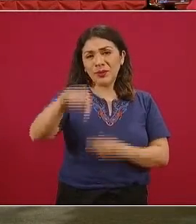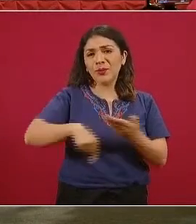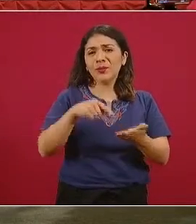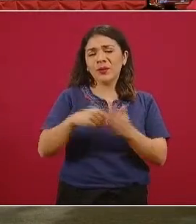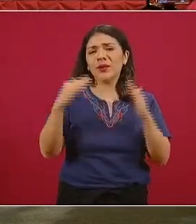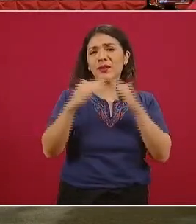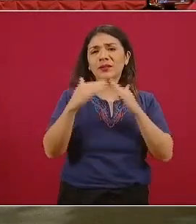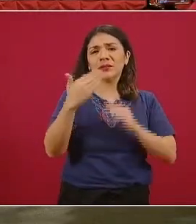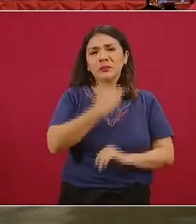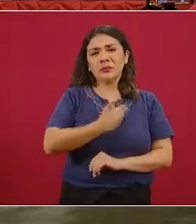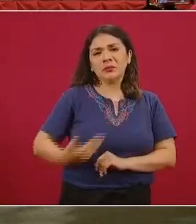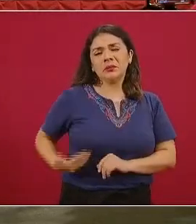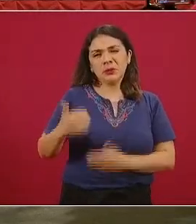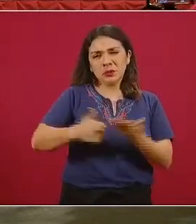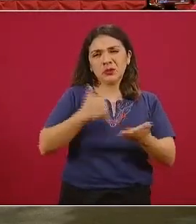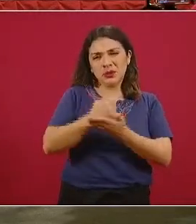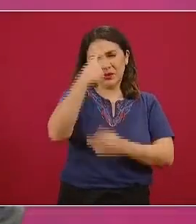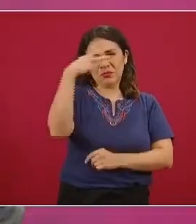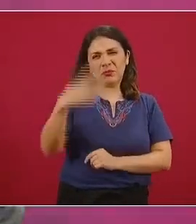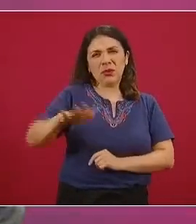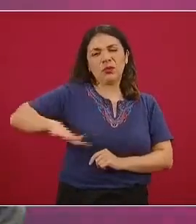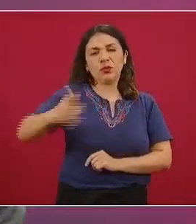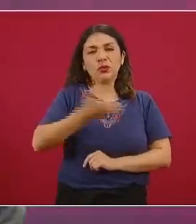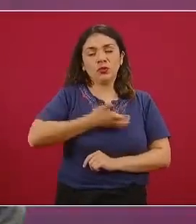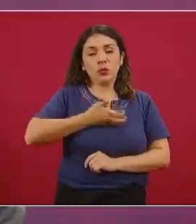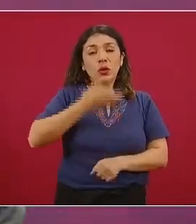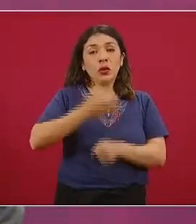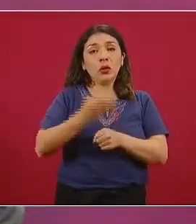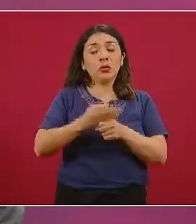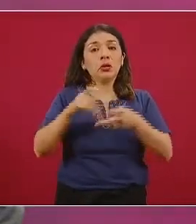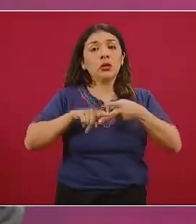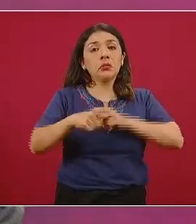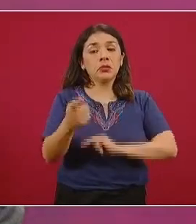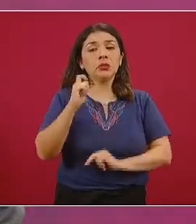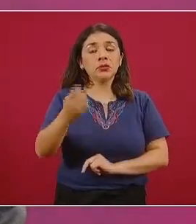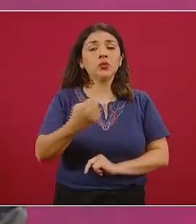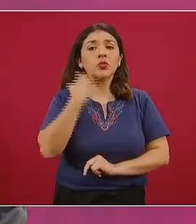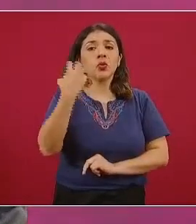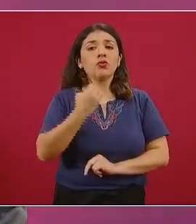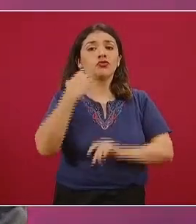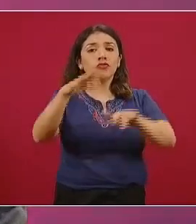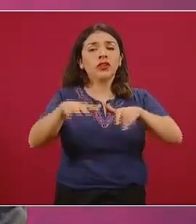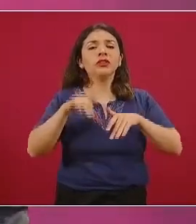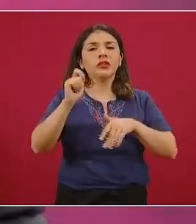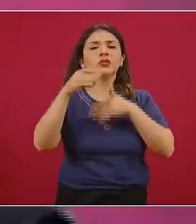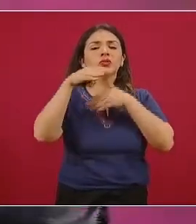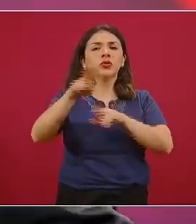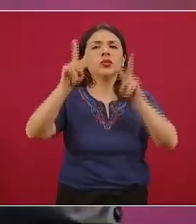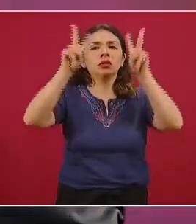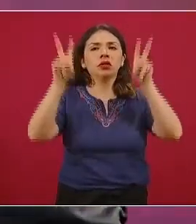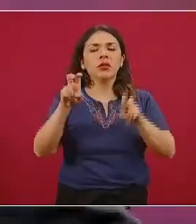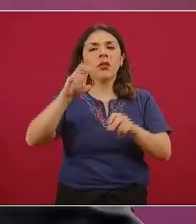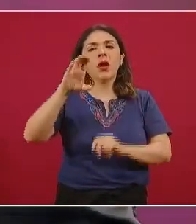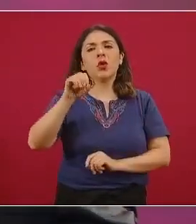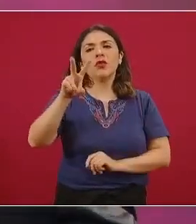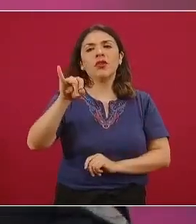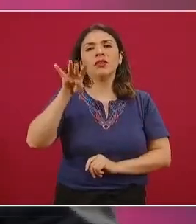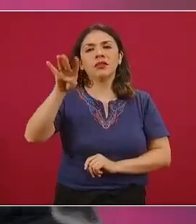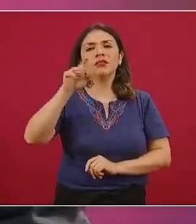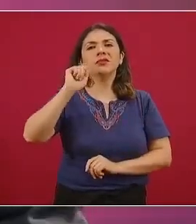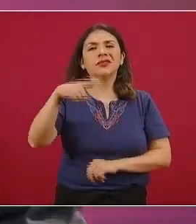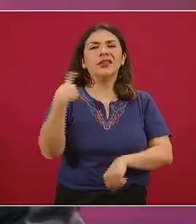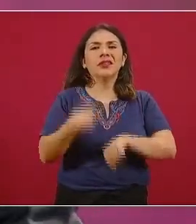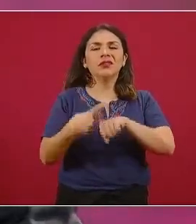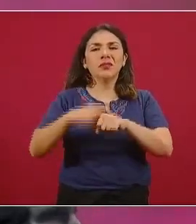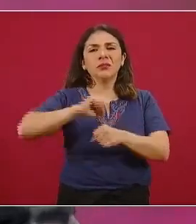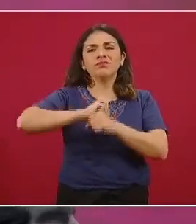Palacio Nacional de México, en la Ciudad de México. Vamos a iniciar la conferencia de prensa diaria sobre COVID-19, la epidemia causada